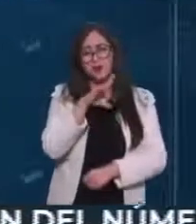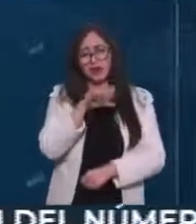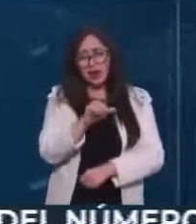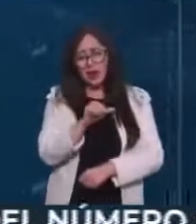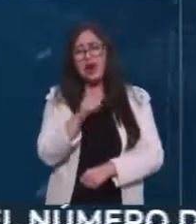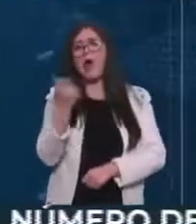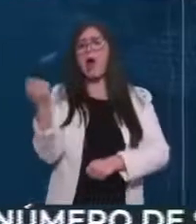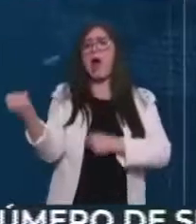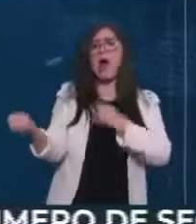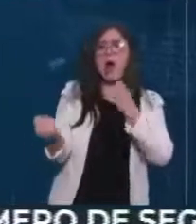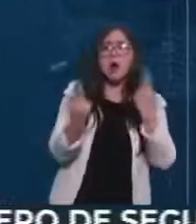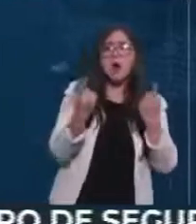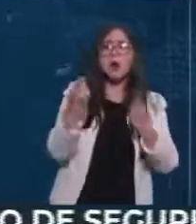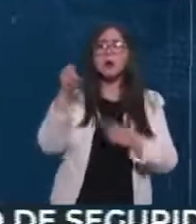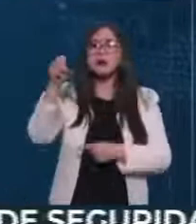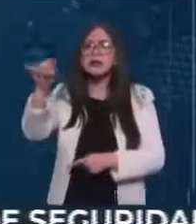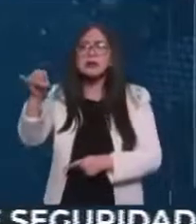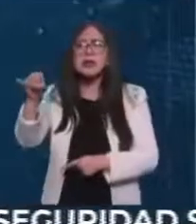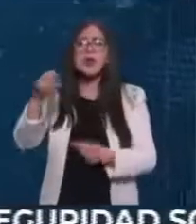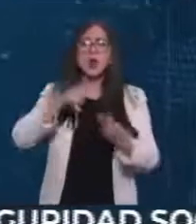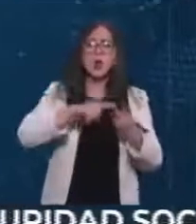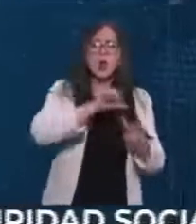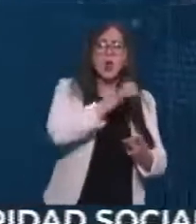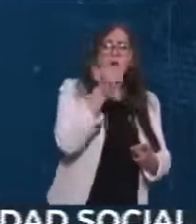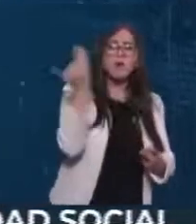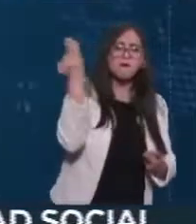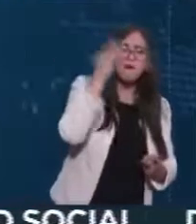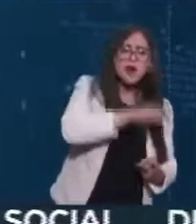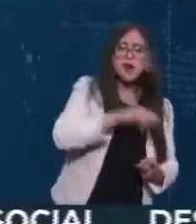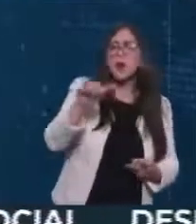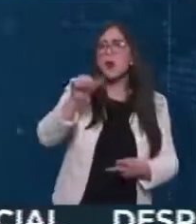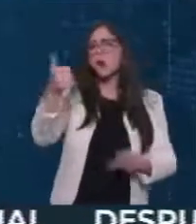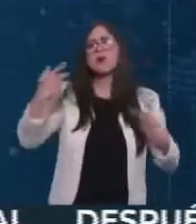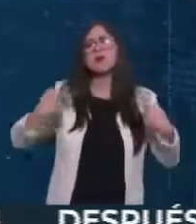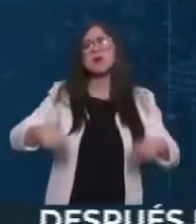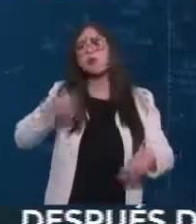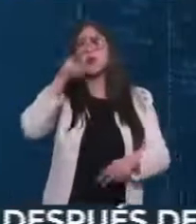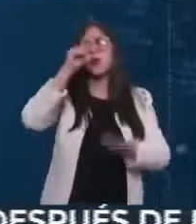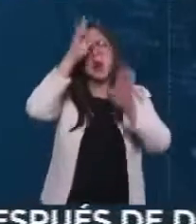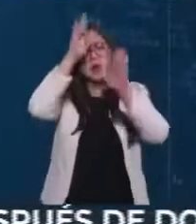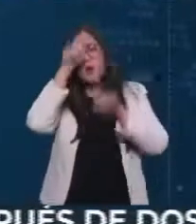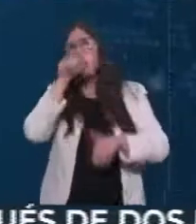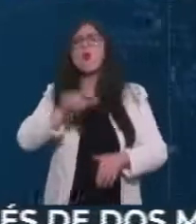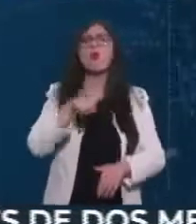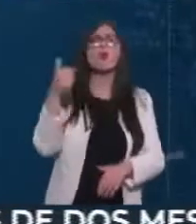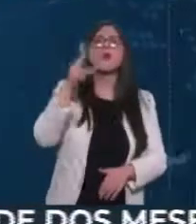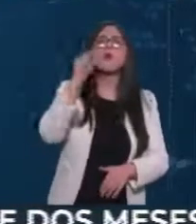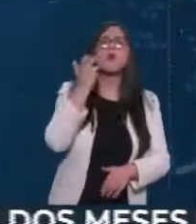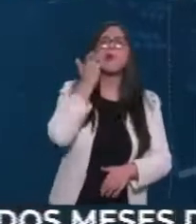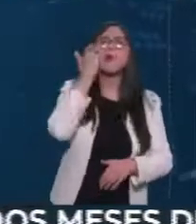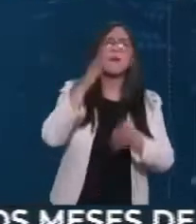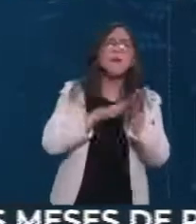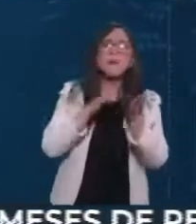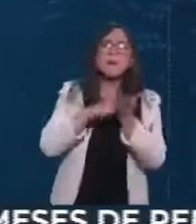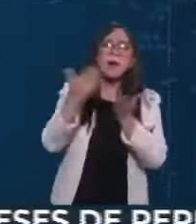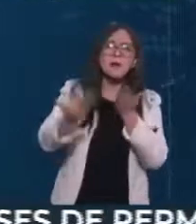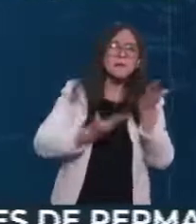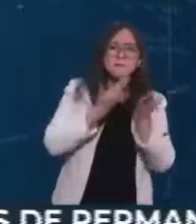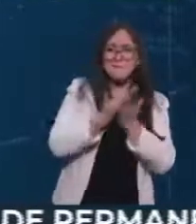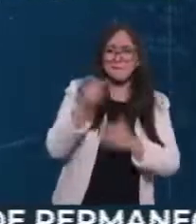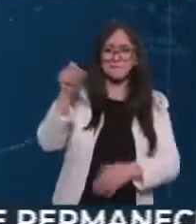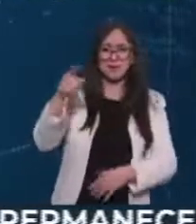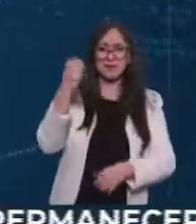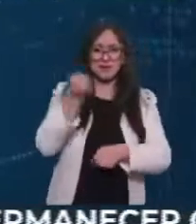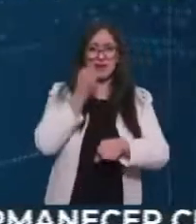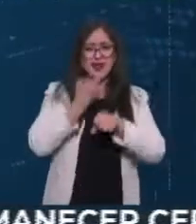dimes y diretes, ¿no? Acusaron que no querían colaborar, que no querían entregar documentos. Ya la misma secretaría, pues